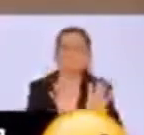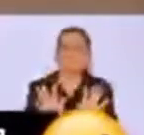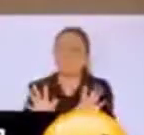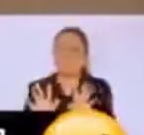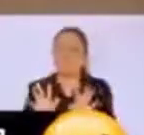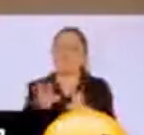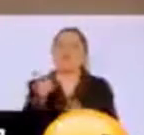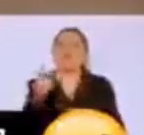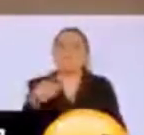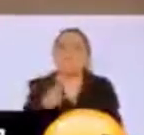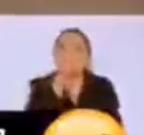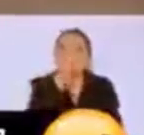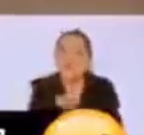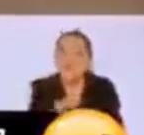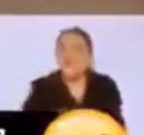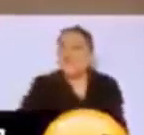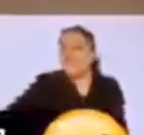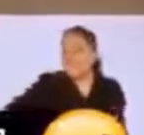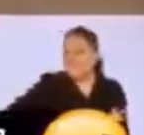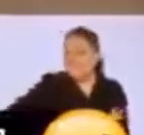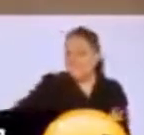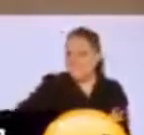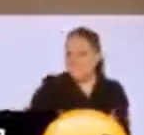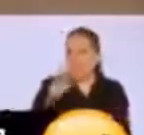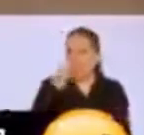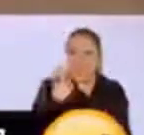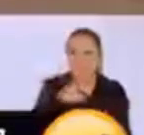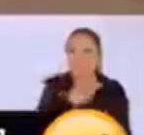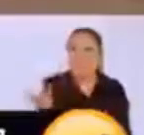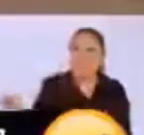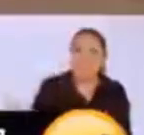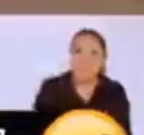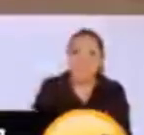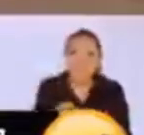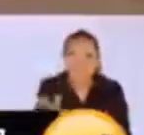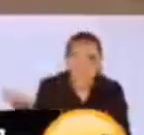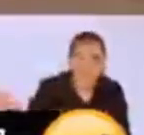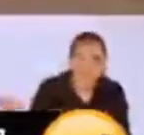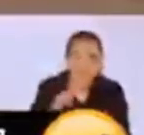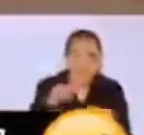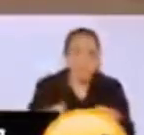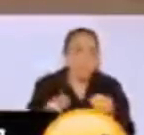es interesante que ellos vivan este proceso.